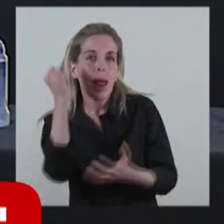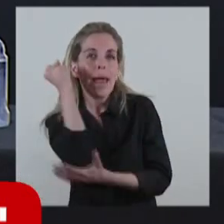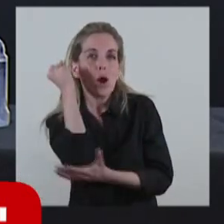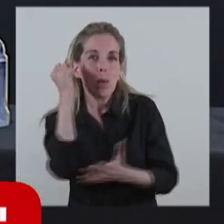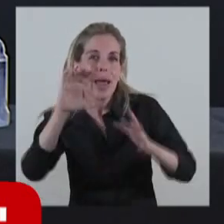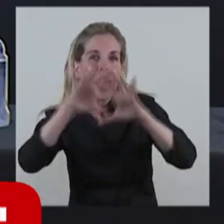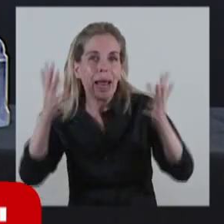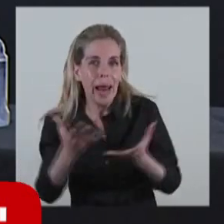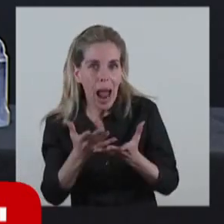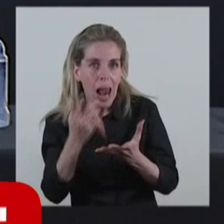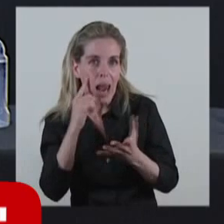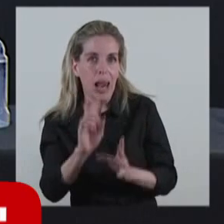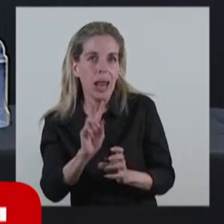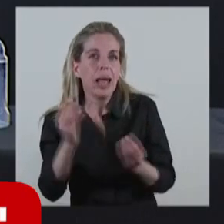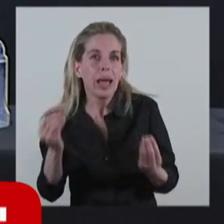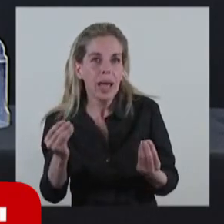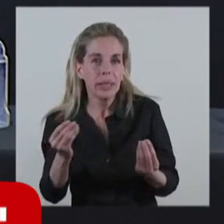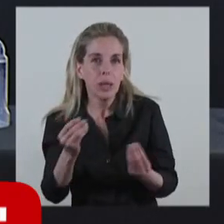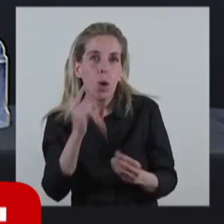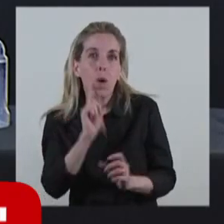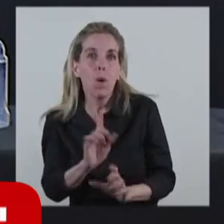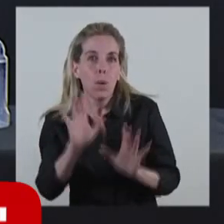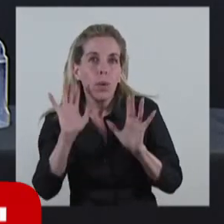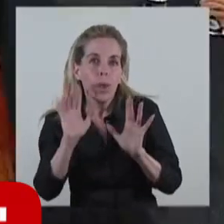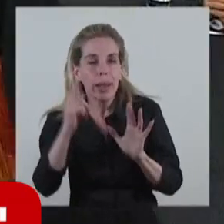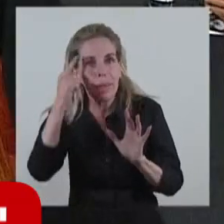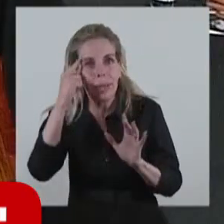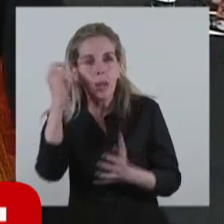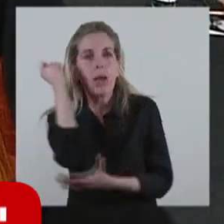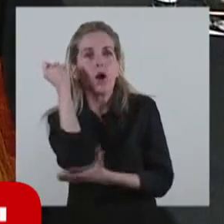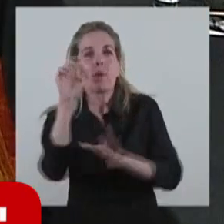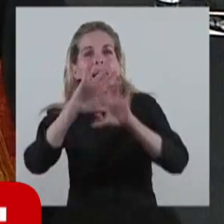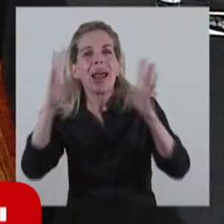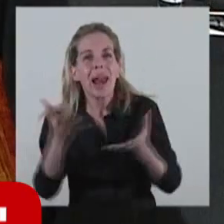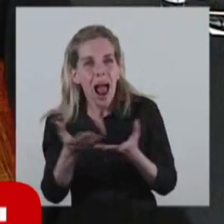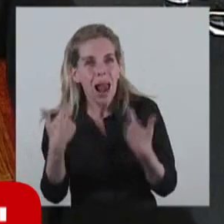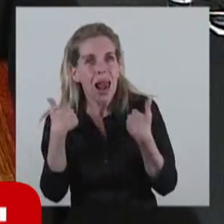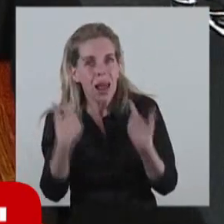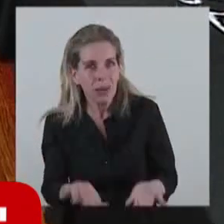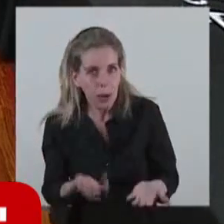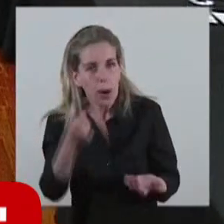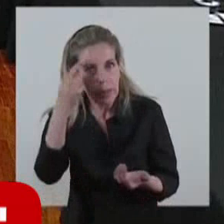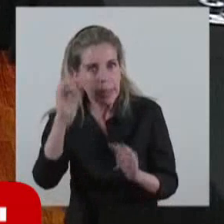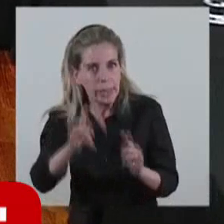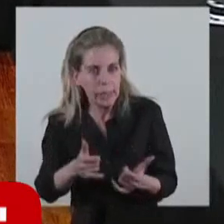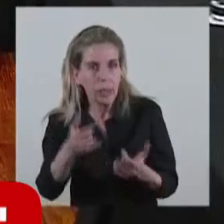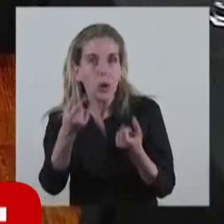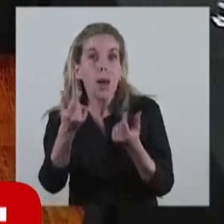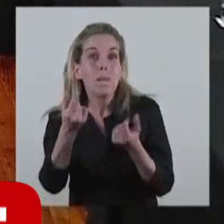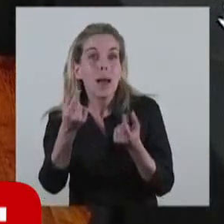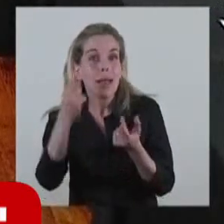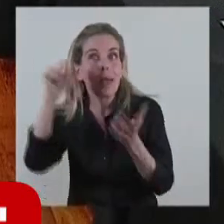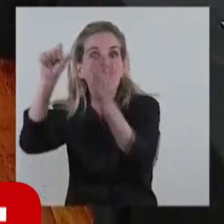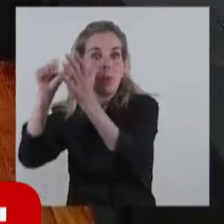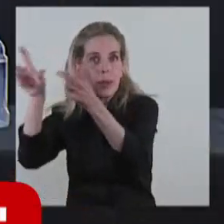macroprudenciales. Macroprudenciales porque en el sentido que sean prudentes desde lo macro, que favorezcan la entrada de capitales a la economía para